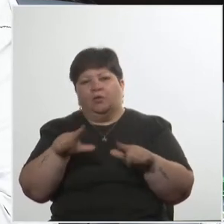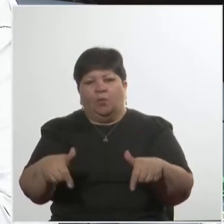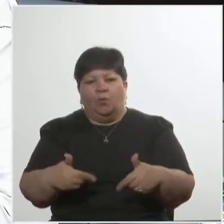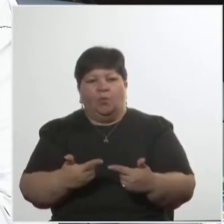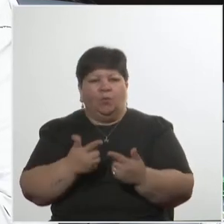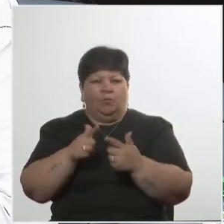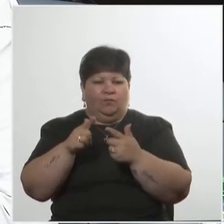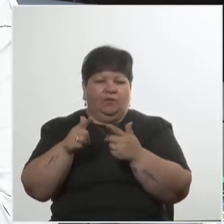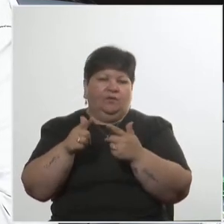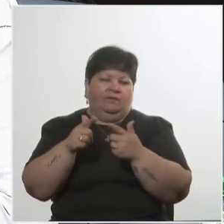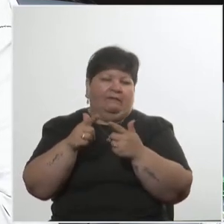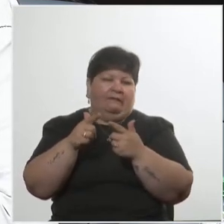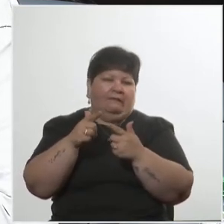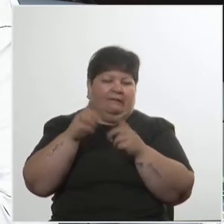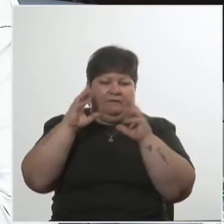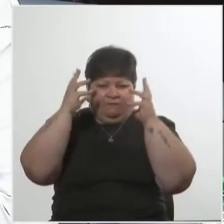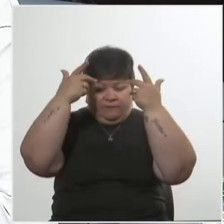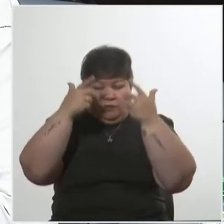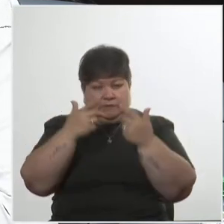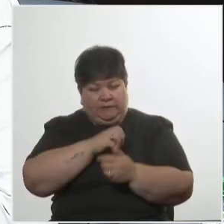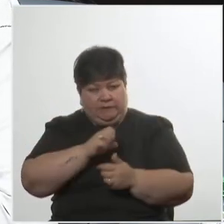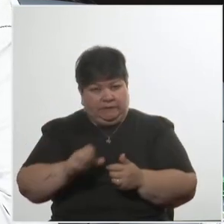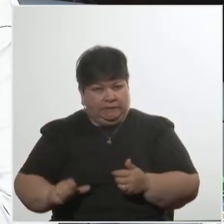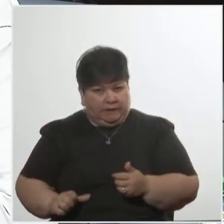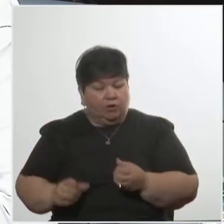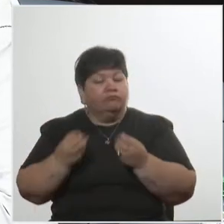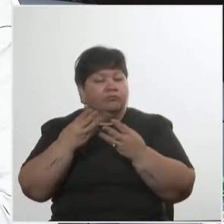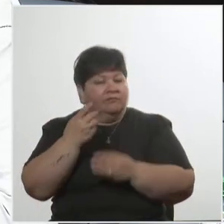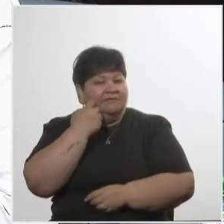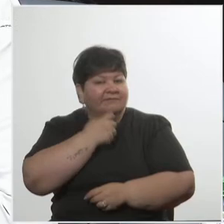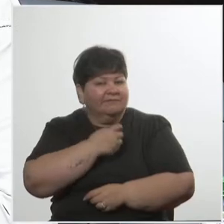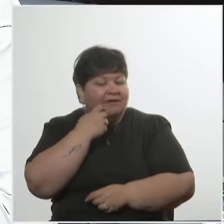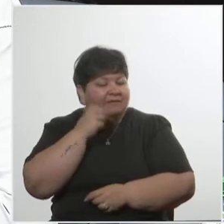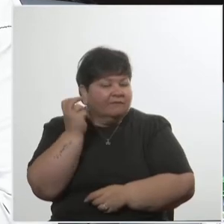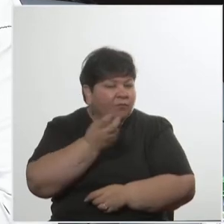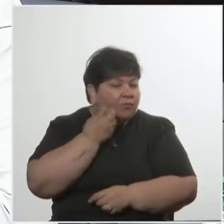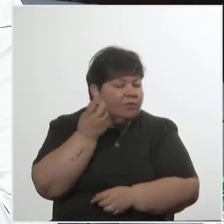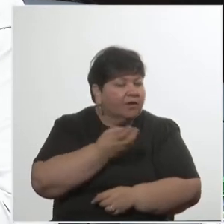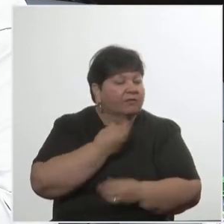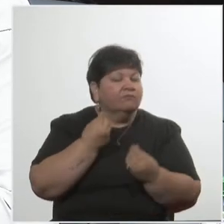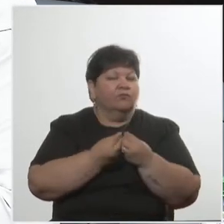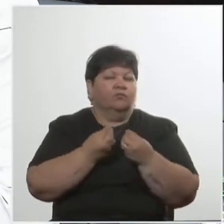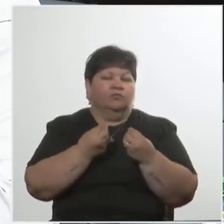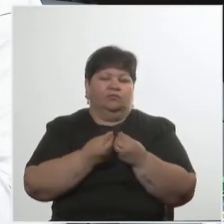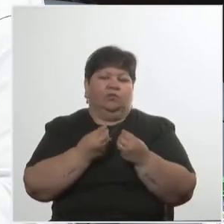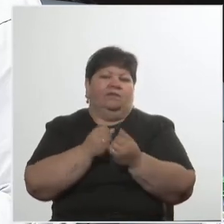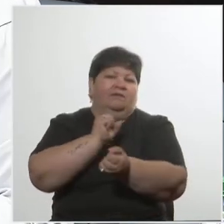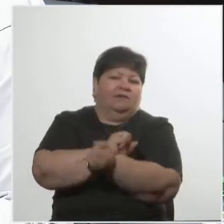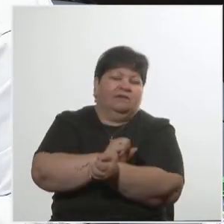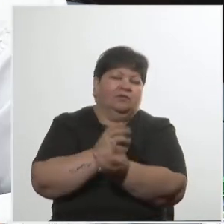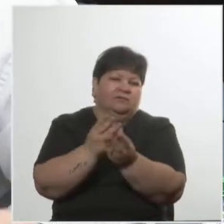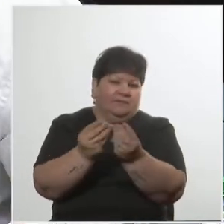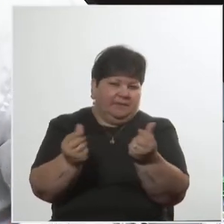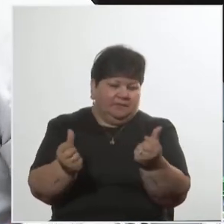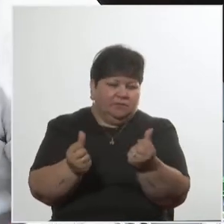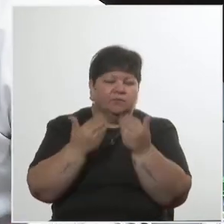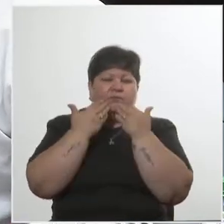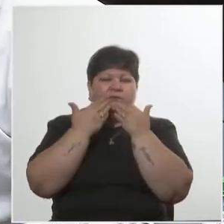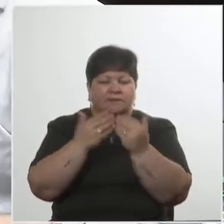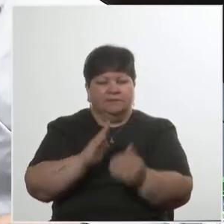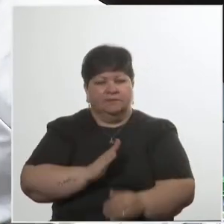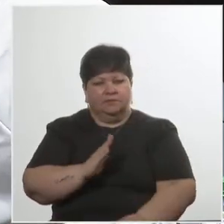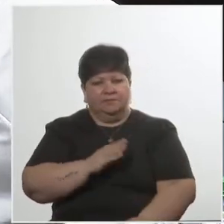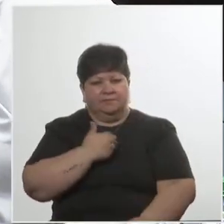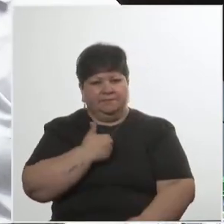una cuenta muy grande como sociedad Porque todavía tenemos que buscar muchos de nuestros detenidos desaparecidos Muchas gracias señora